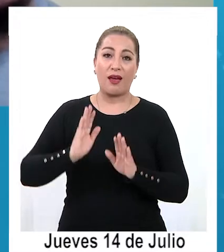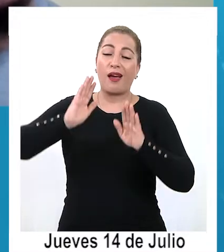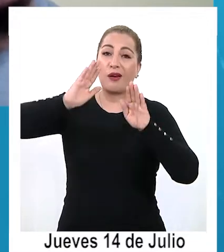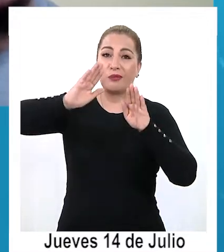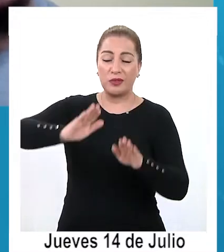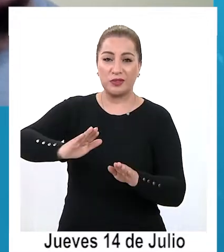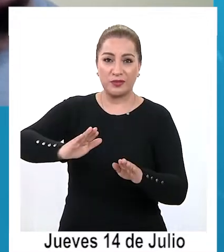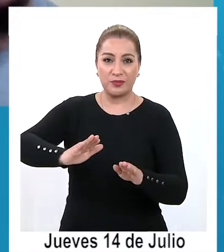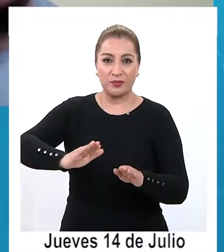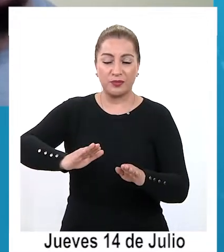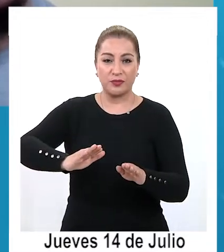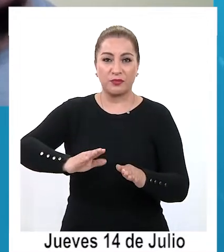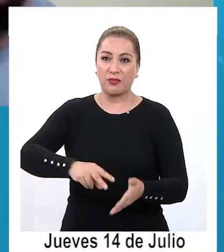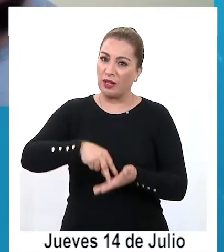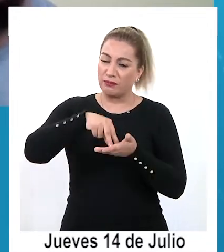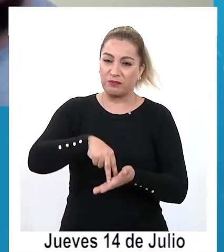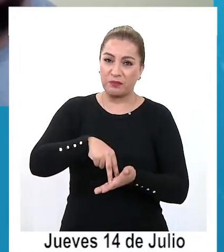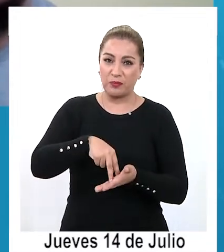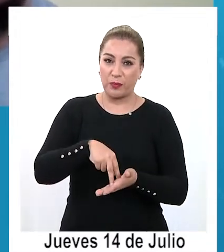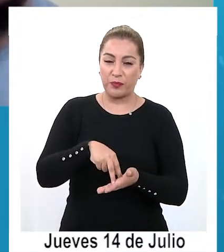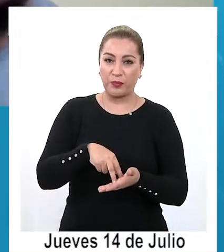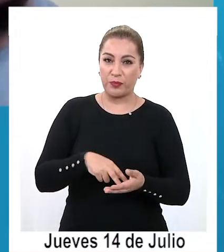o fundado o cimentado bajo